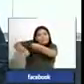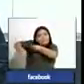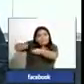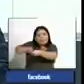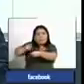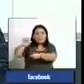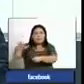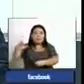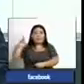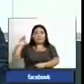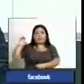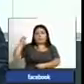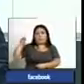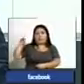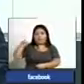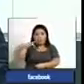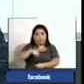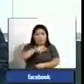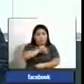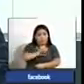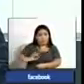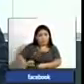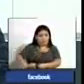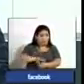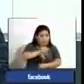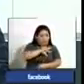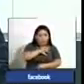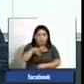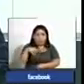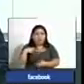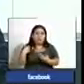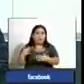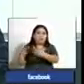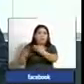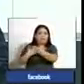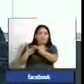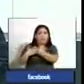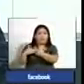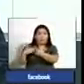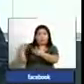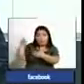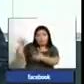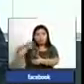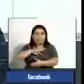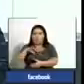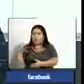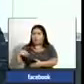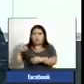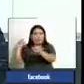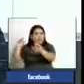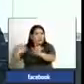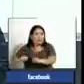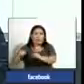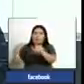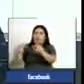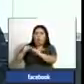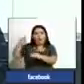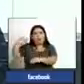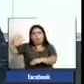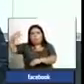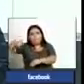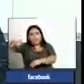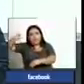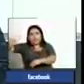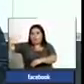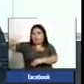El Salvador experimentará. Por cierto, algunas familias dicen que ya fueron informadas por sus parientes que los depósitos no serán como antes. El periodista